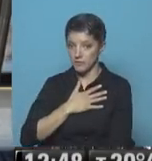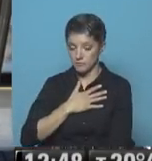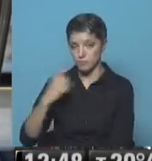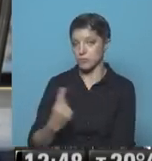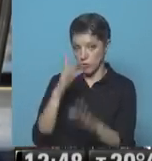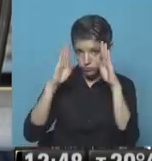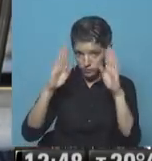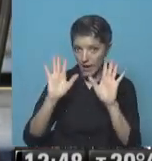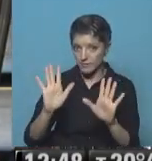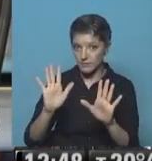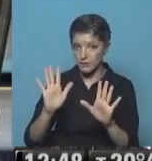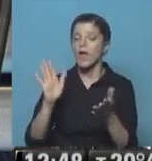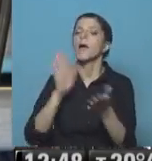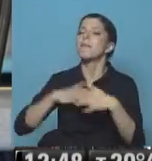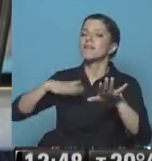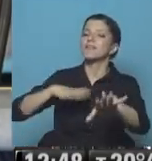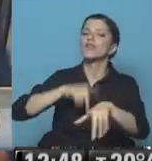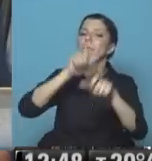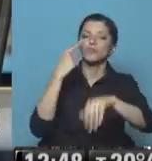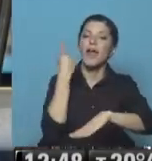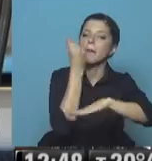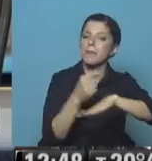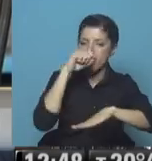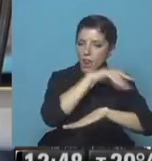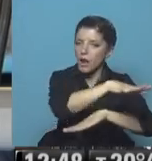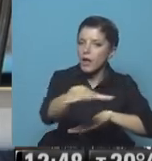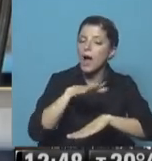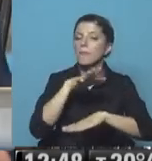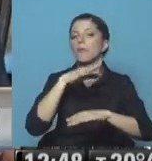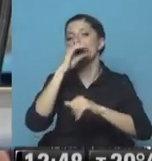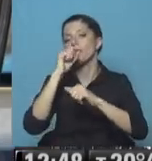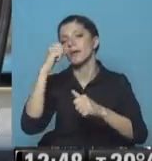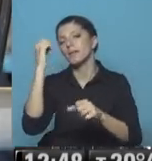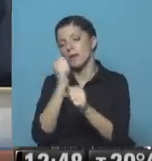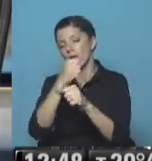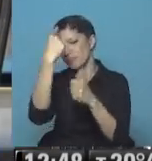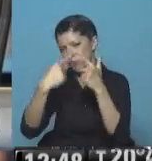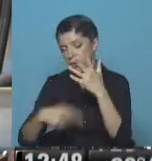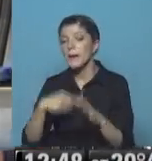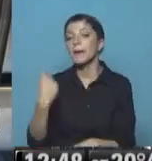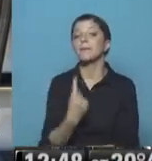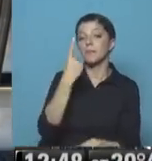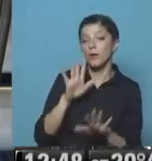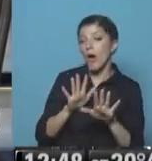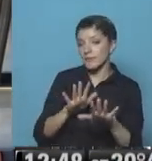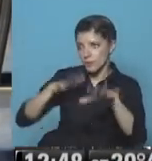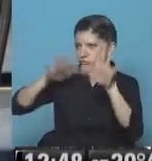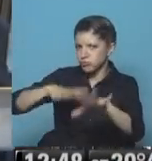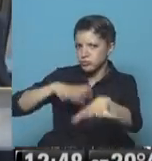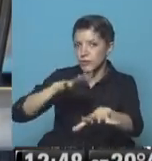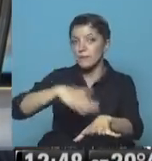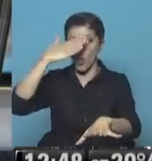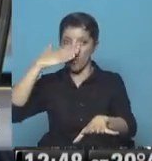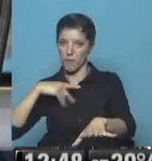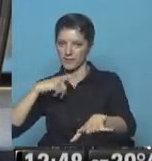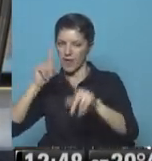momento, manifestaciones de campesinos, de indígenas, etcétera, que son genuinas en un primer momento, pero que luego son aprovechadas, en algún caso,